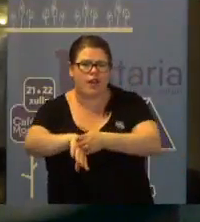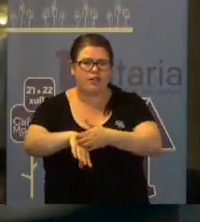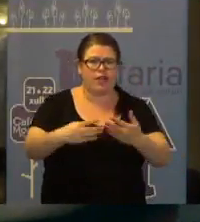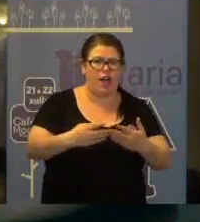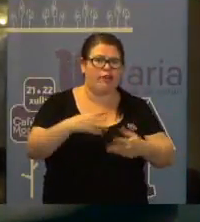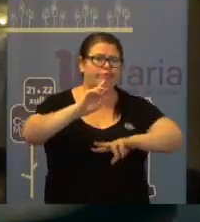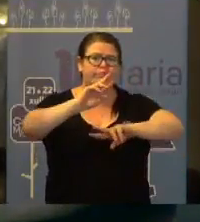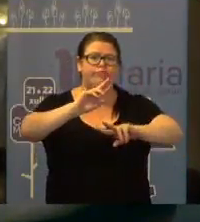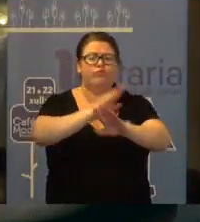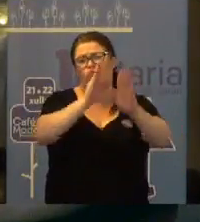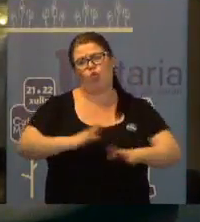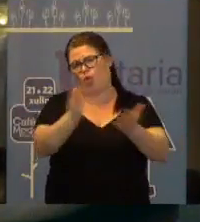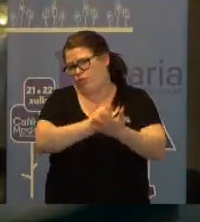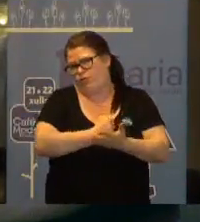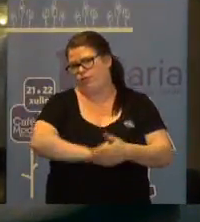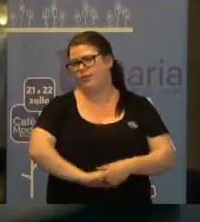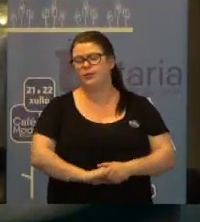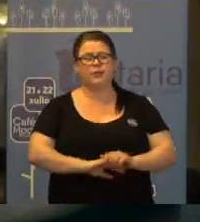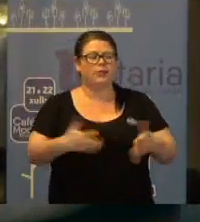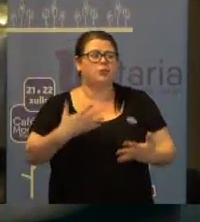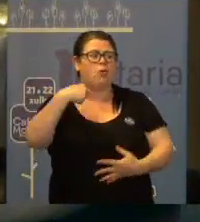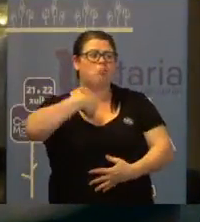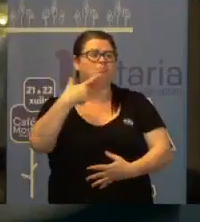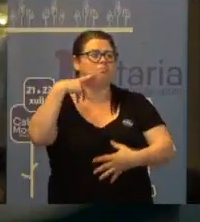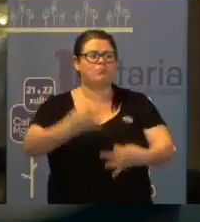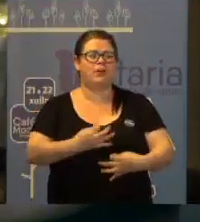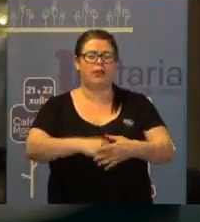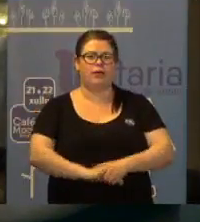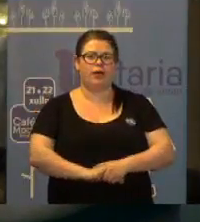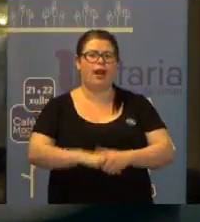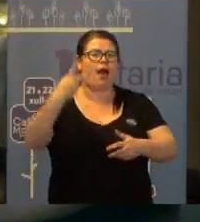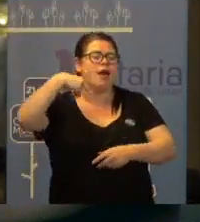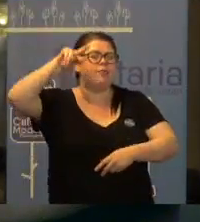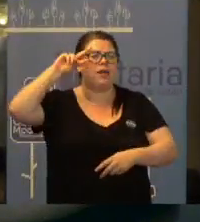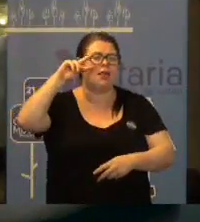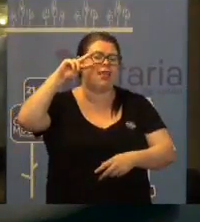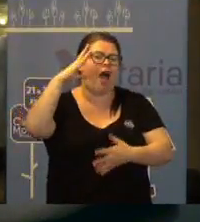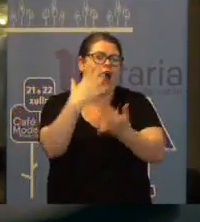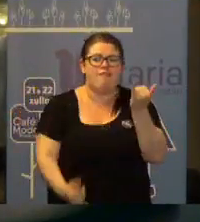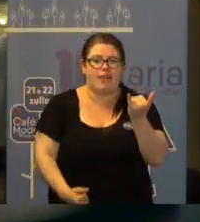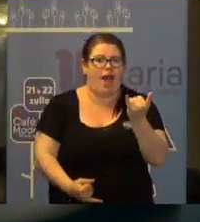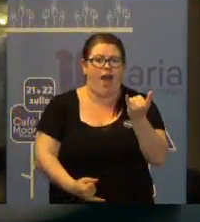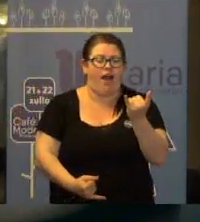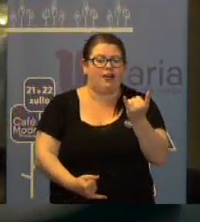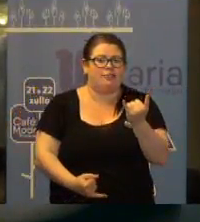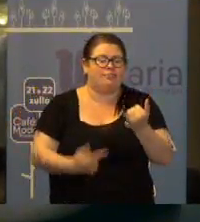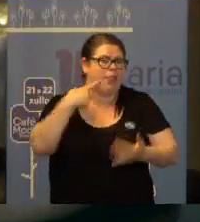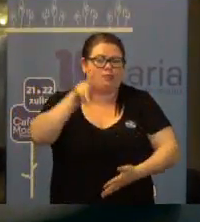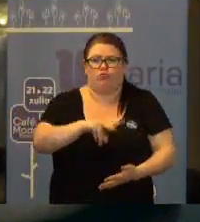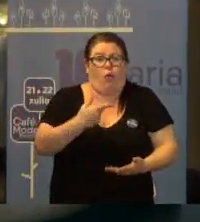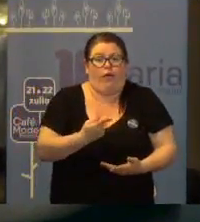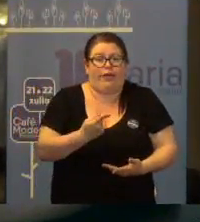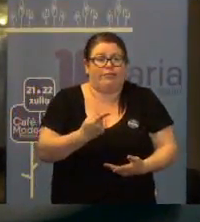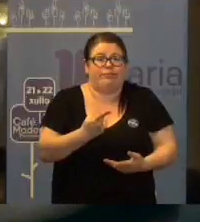todo. Bueno, pois eu creo que a experiencia demostrou que eso non resolvía todo, que había